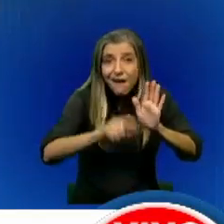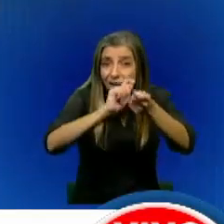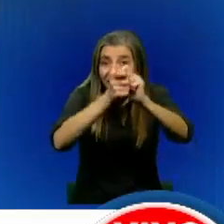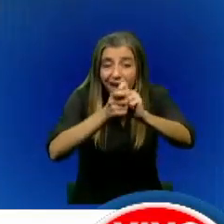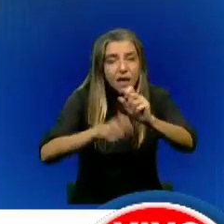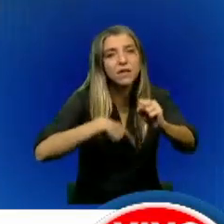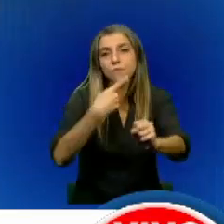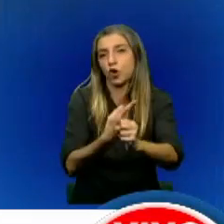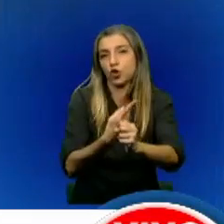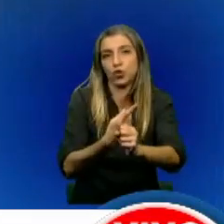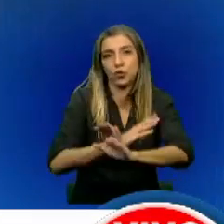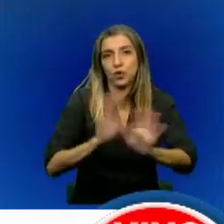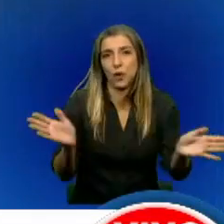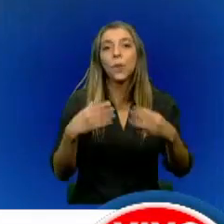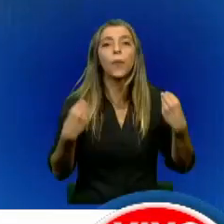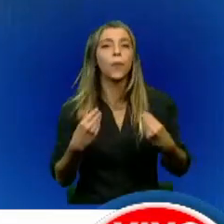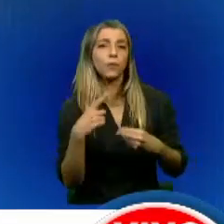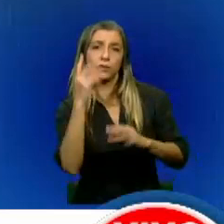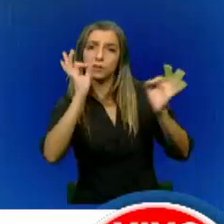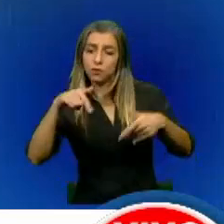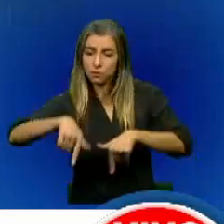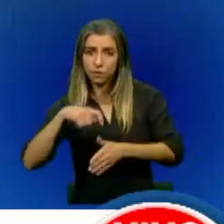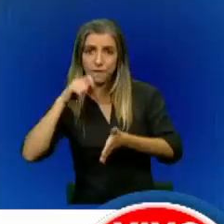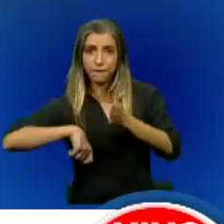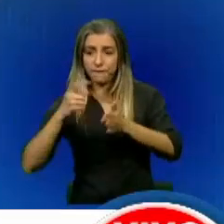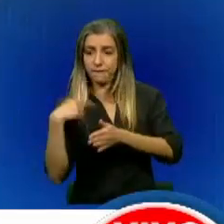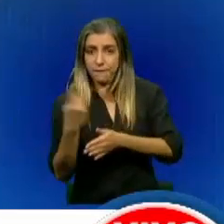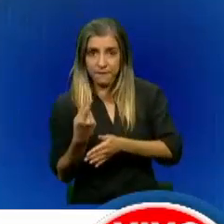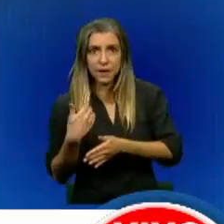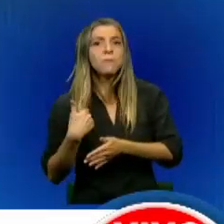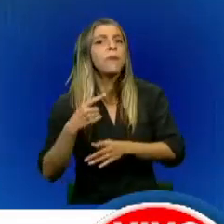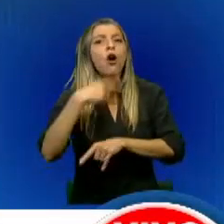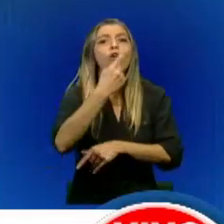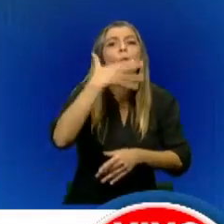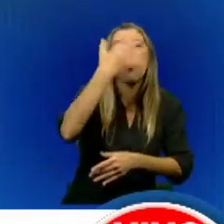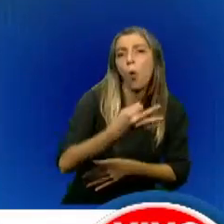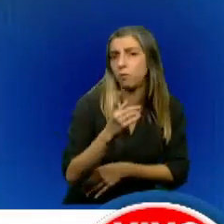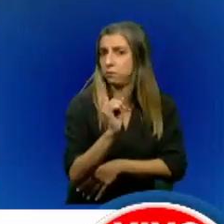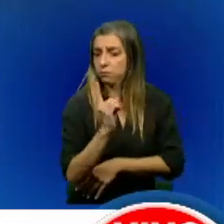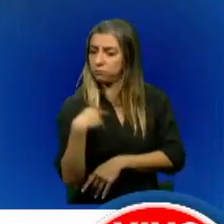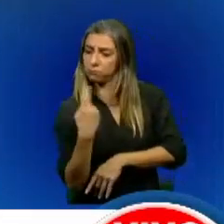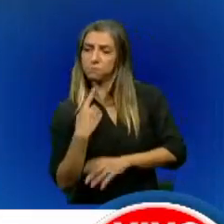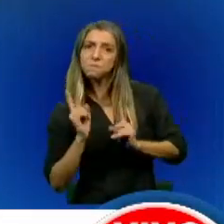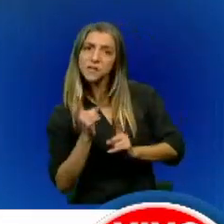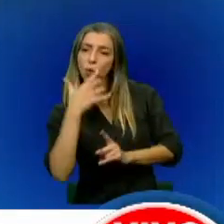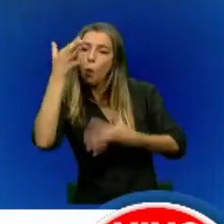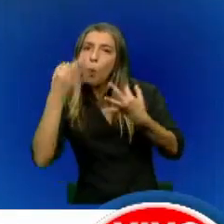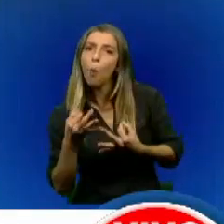que cumplir otros. Es un compromiso que firmamos nosotros y tenemos que cumplir nosotros, porque nos